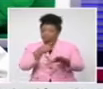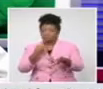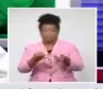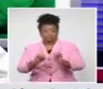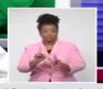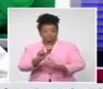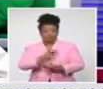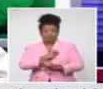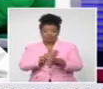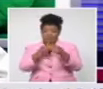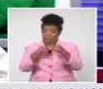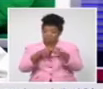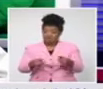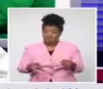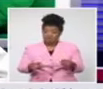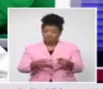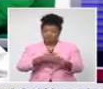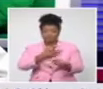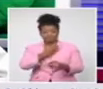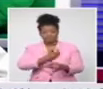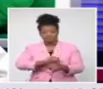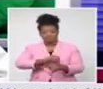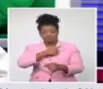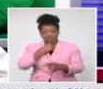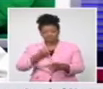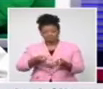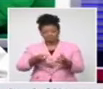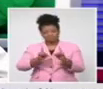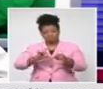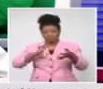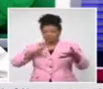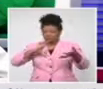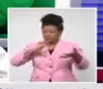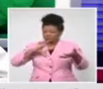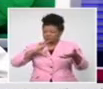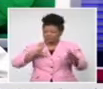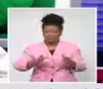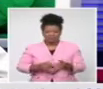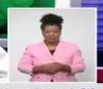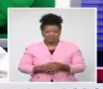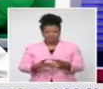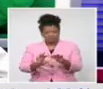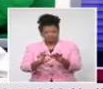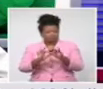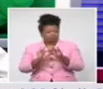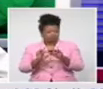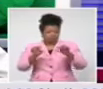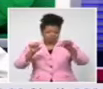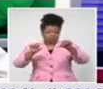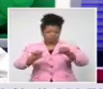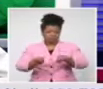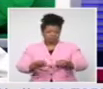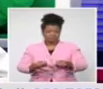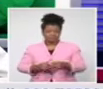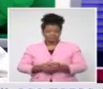pero lamentablemente, dadas las complicaciones que presentó, pues también este paciente